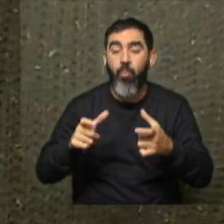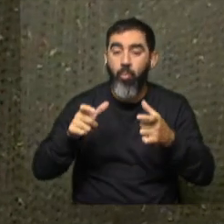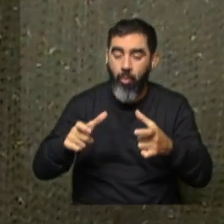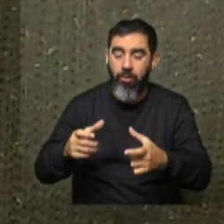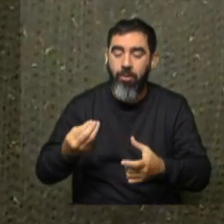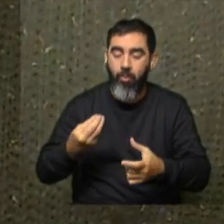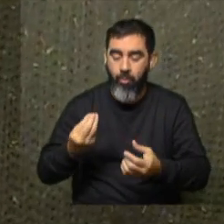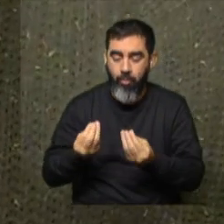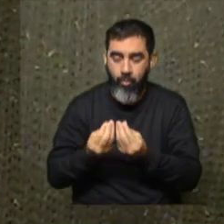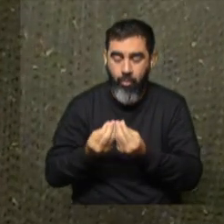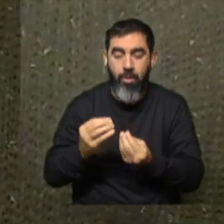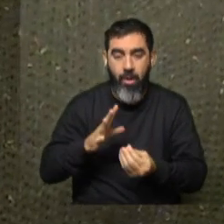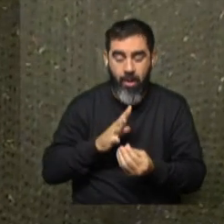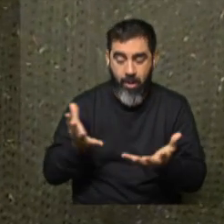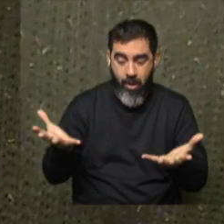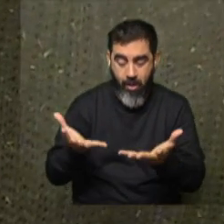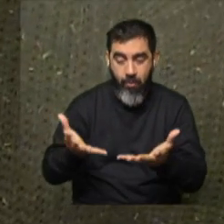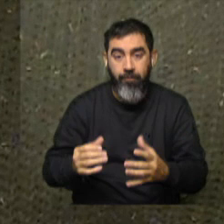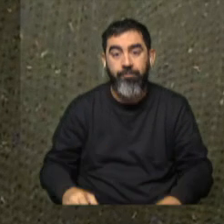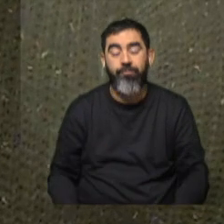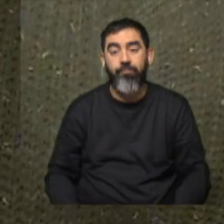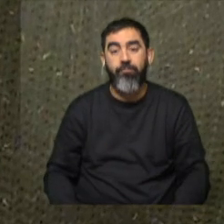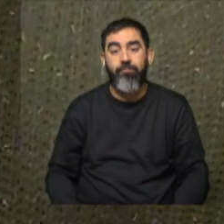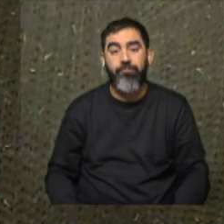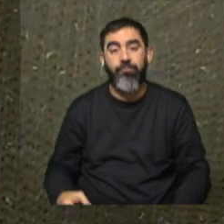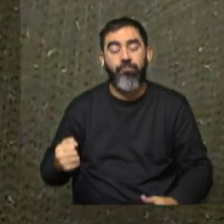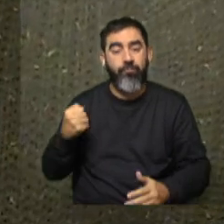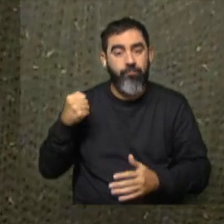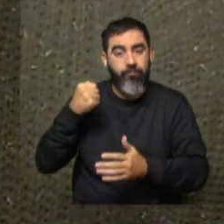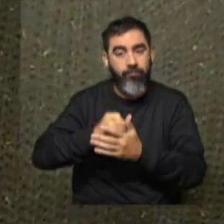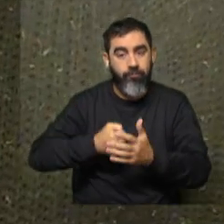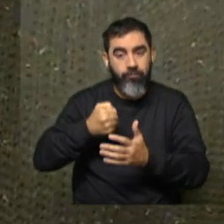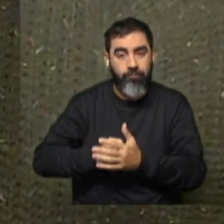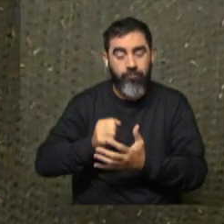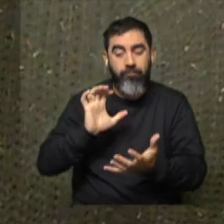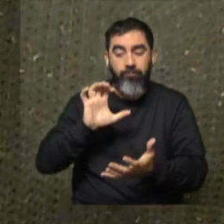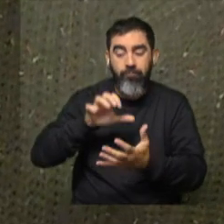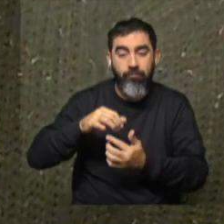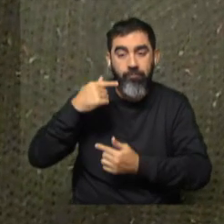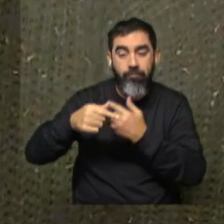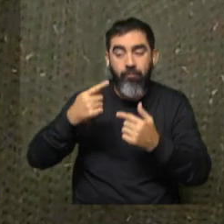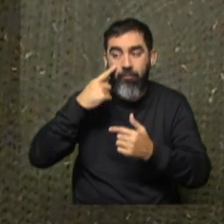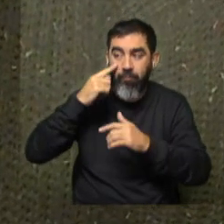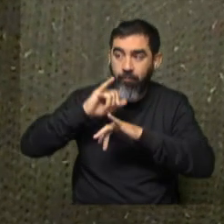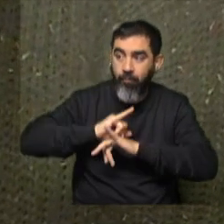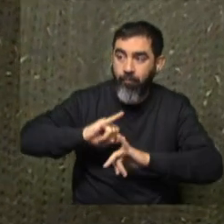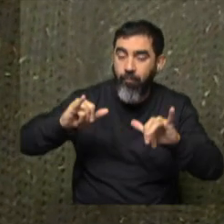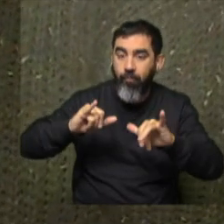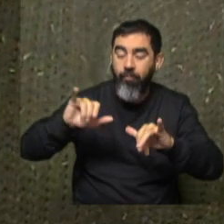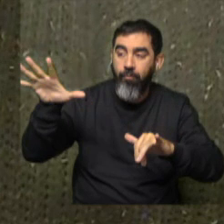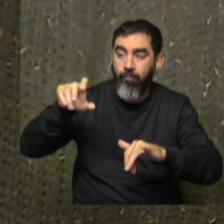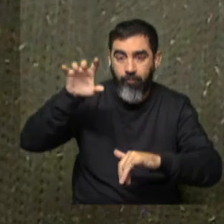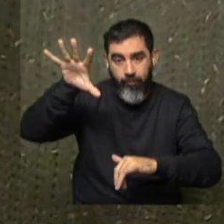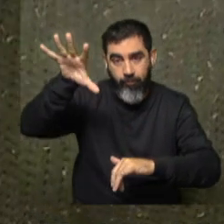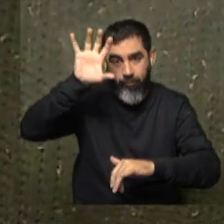que están y que están trabajando activamente y que están luchando para que este lugar se siga conociendo, para traerlo a la